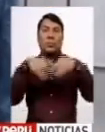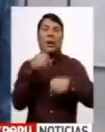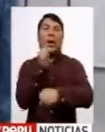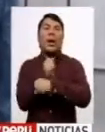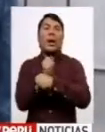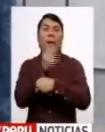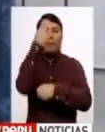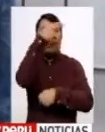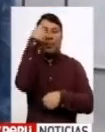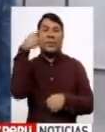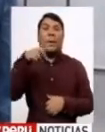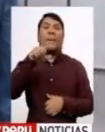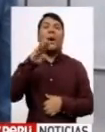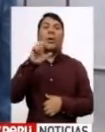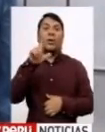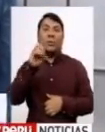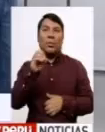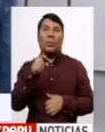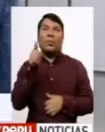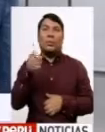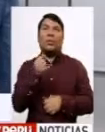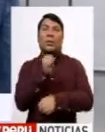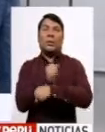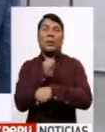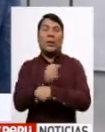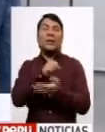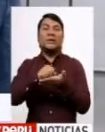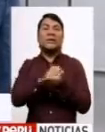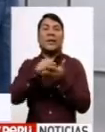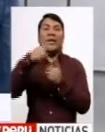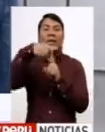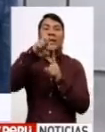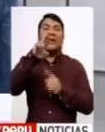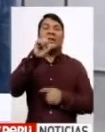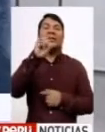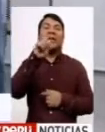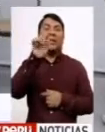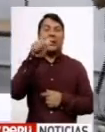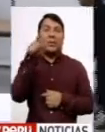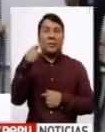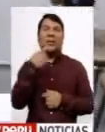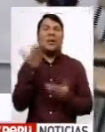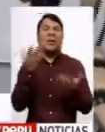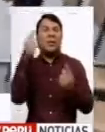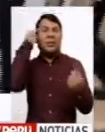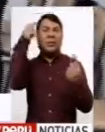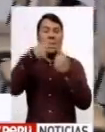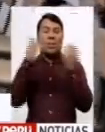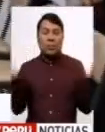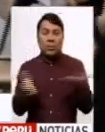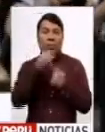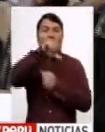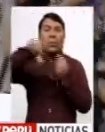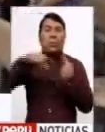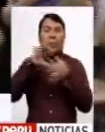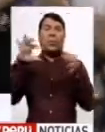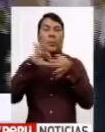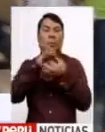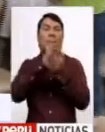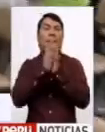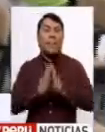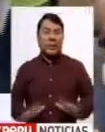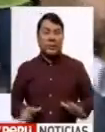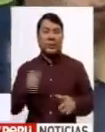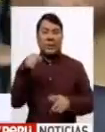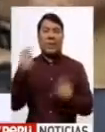padre Gerardo Feliz de la parroquia Santa Teresita. La cita religiosa tuvo como objetivo promover la unión, la paz y la armonía en estas